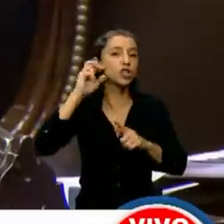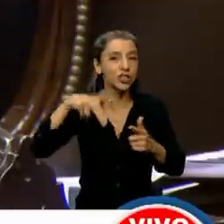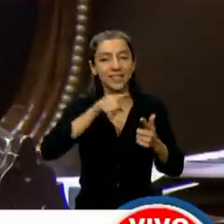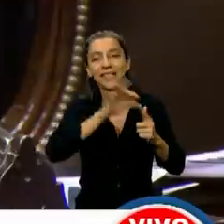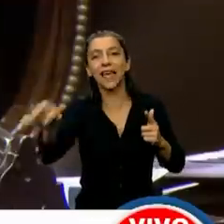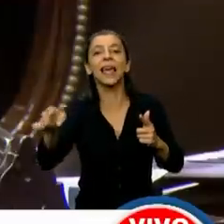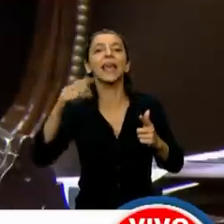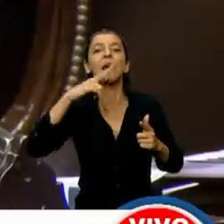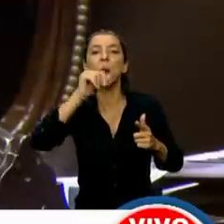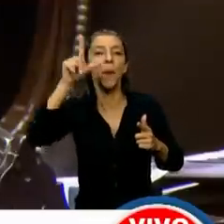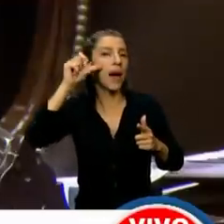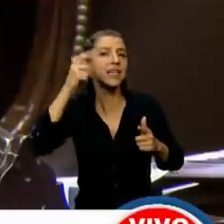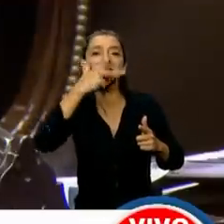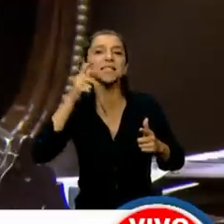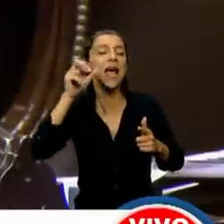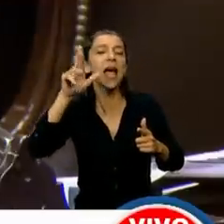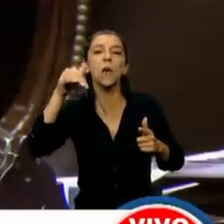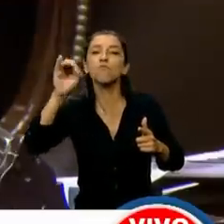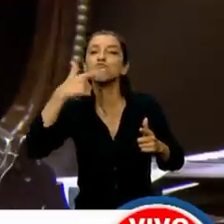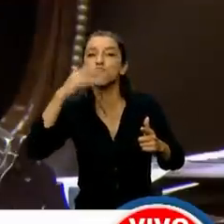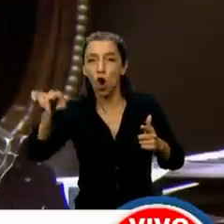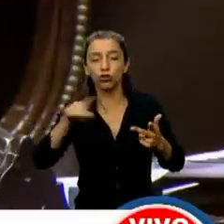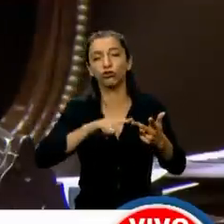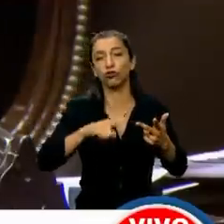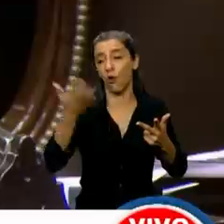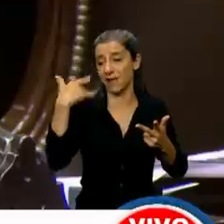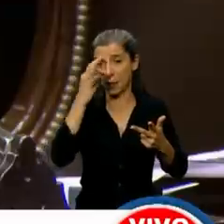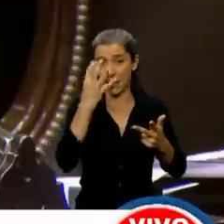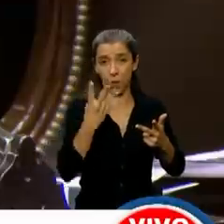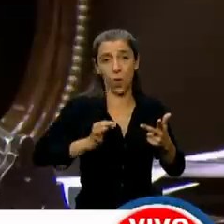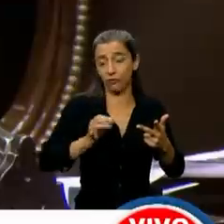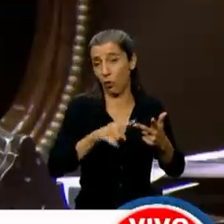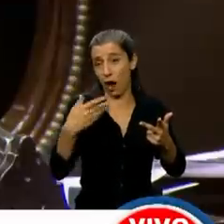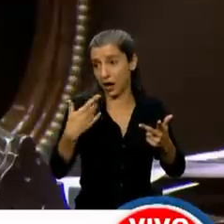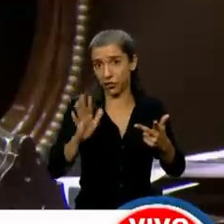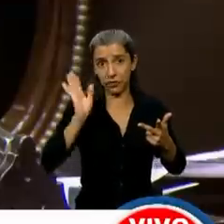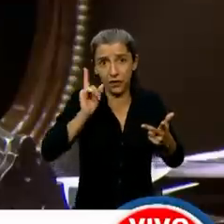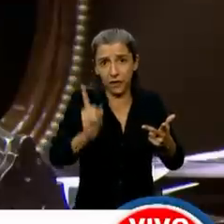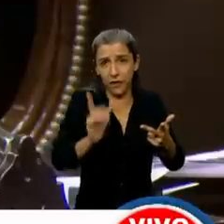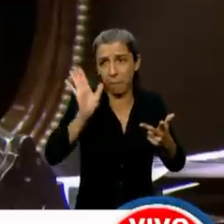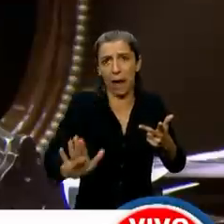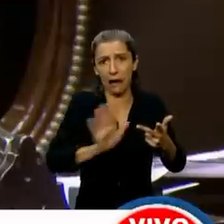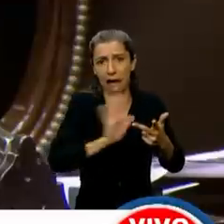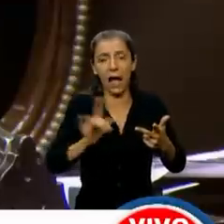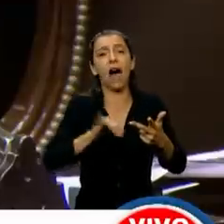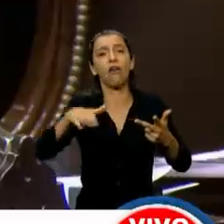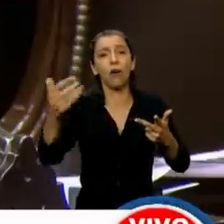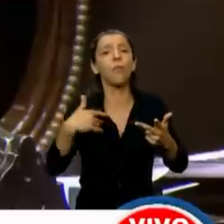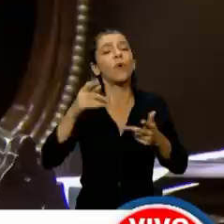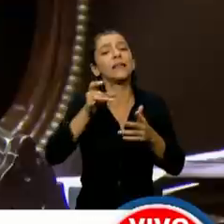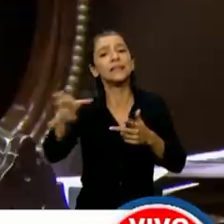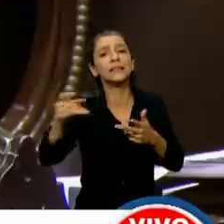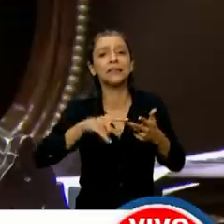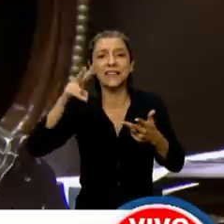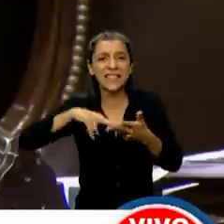24 años ya que no funcionaba el belgrano sur llegó a marcos para después de 28 años en salta el tren de salta